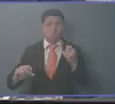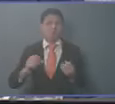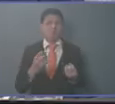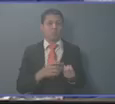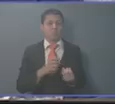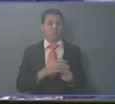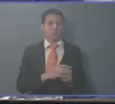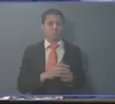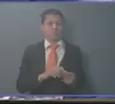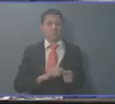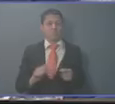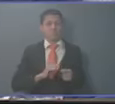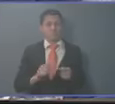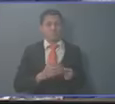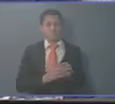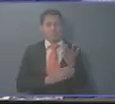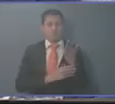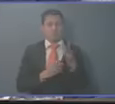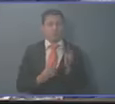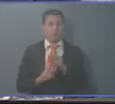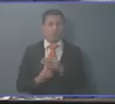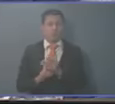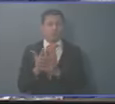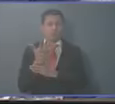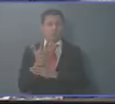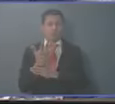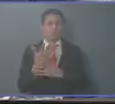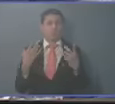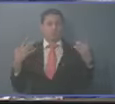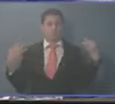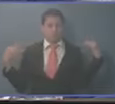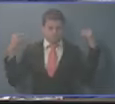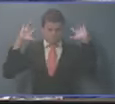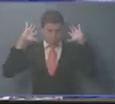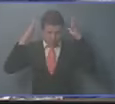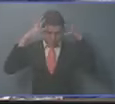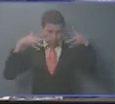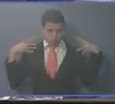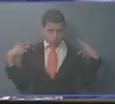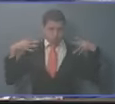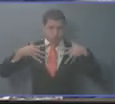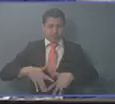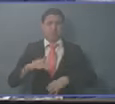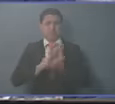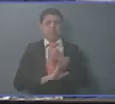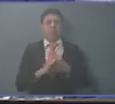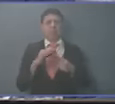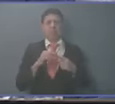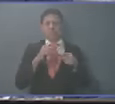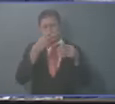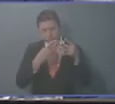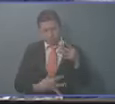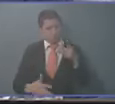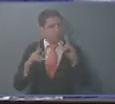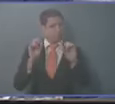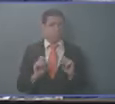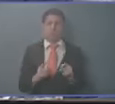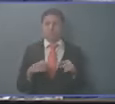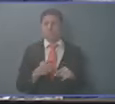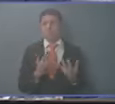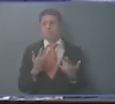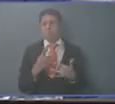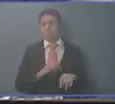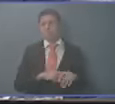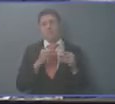NP5, trajes de protección especial, etcétera, etcétera, etcétera. Es decir, no podemos seguir